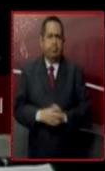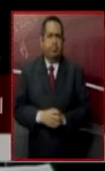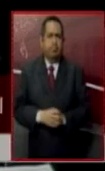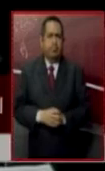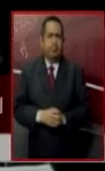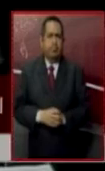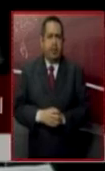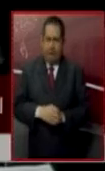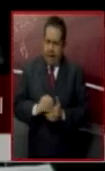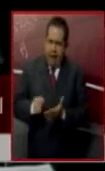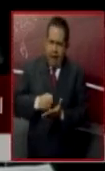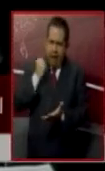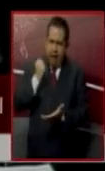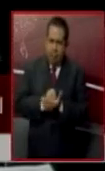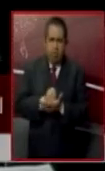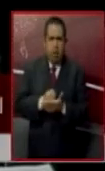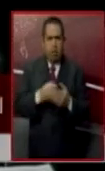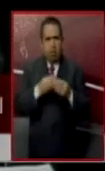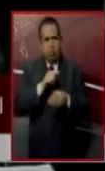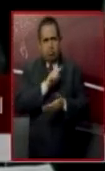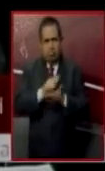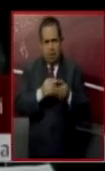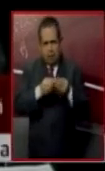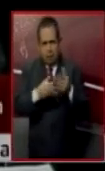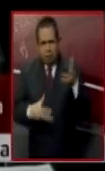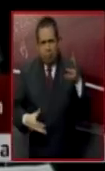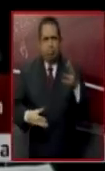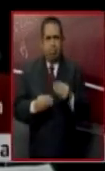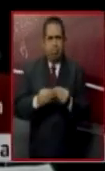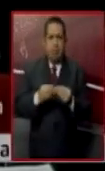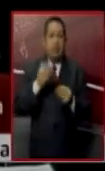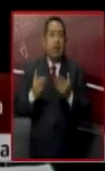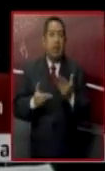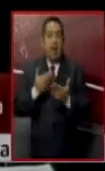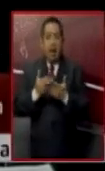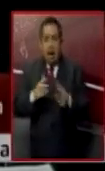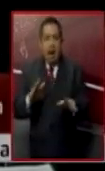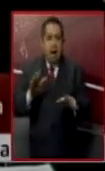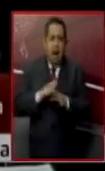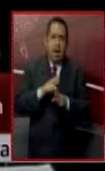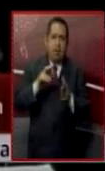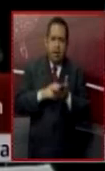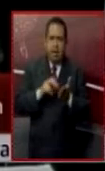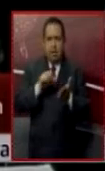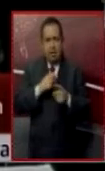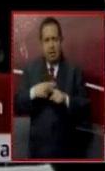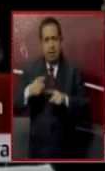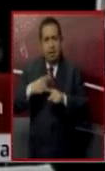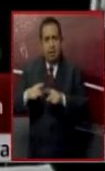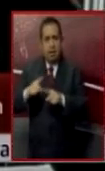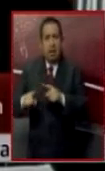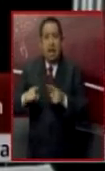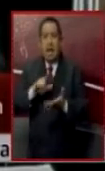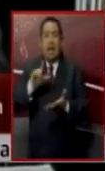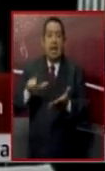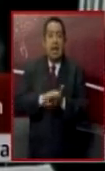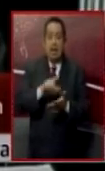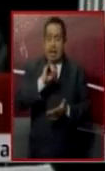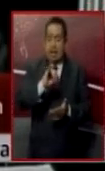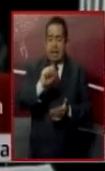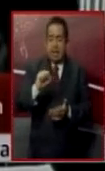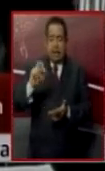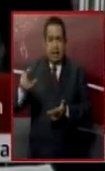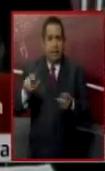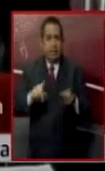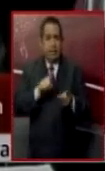Queda aprobado en lo general y los artículos no reservados del proyecto de decreto por el que se reforman la Ley del Impuesto sobre la Renta, la